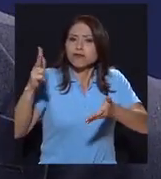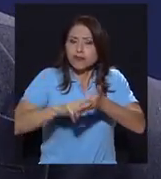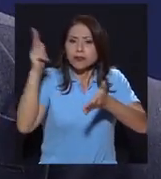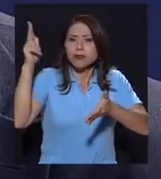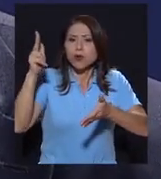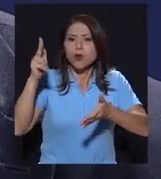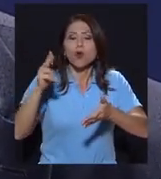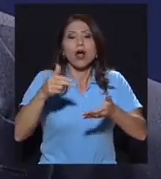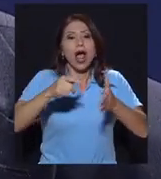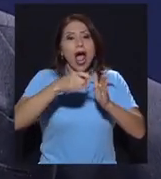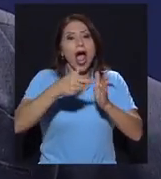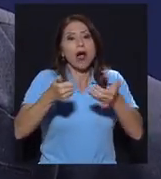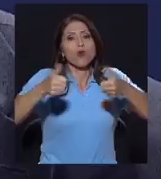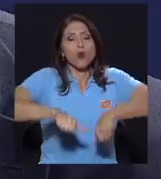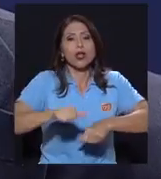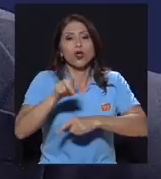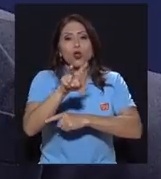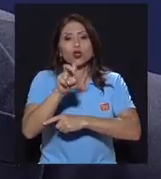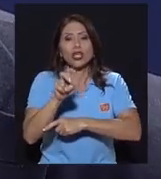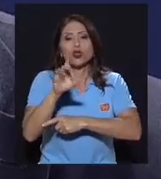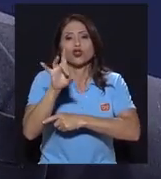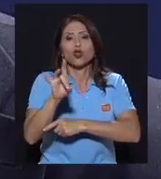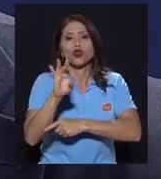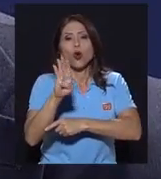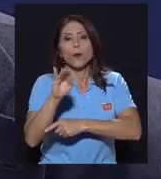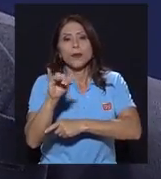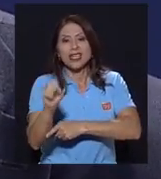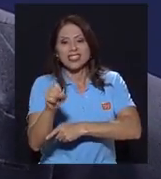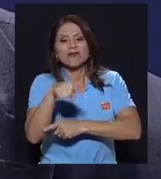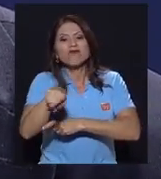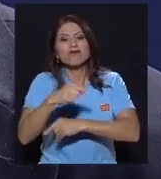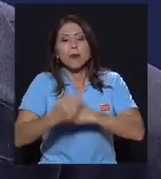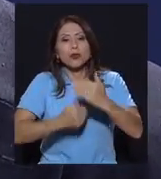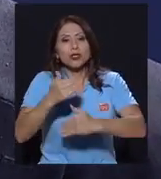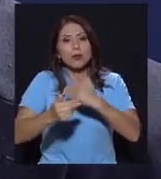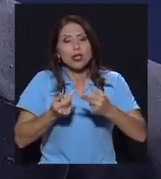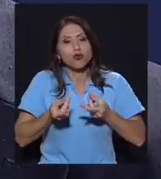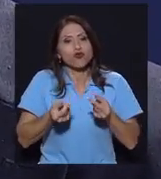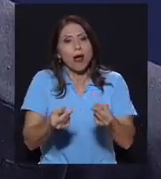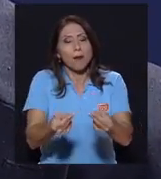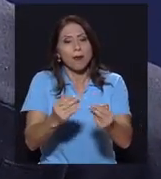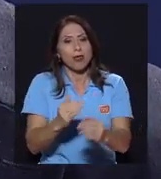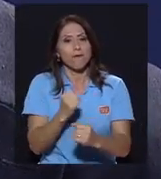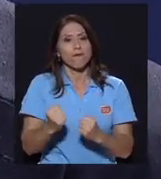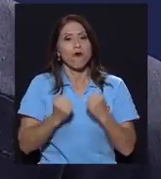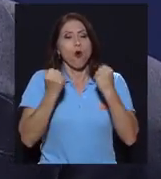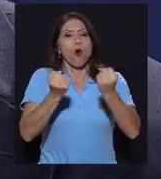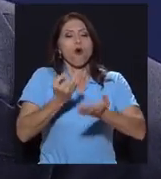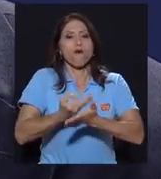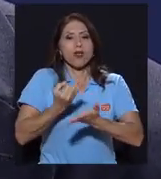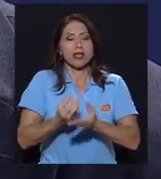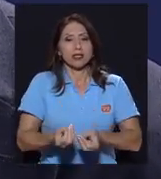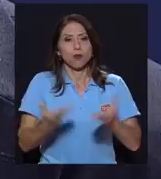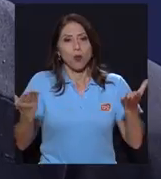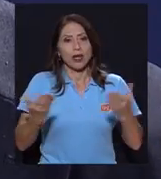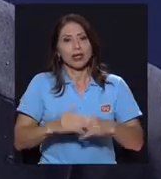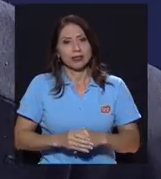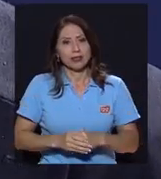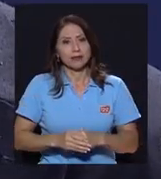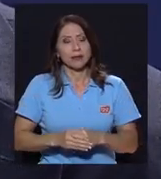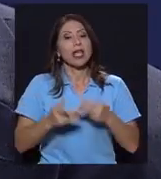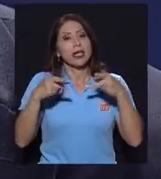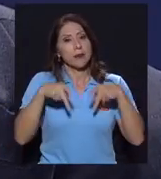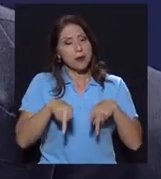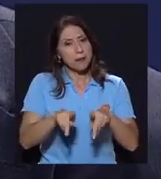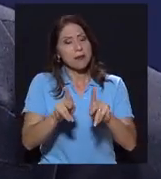208 bis que es un procedimiento de vía rápida un proyecto de fortalecimiento de las finanzas públicas que nos